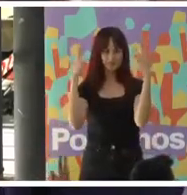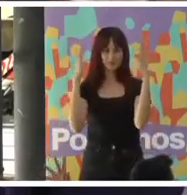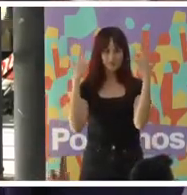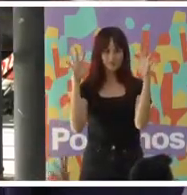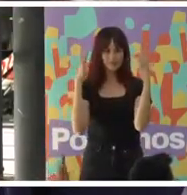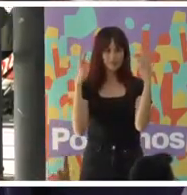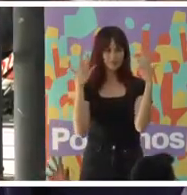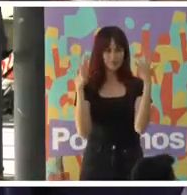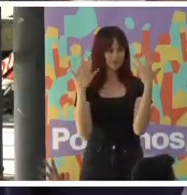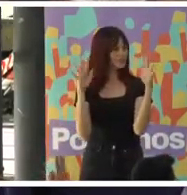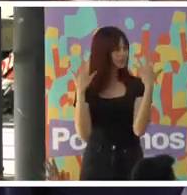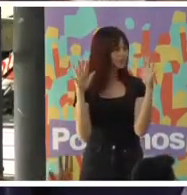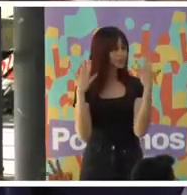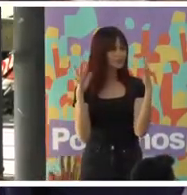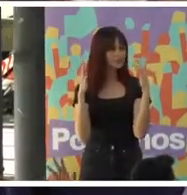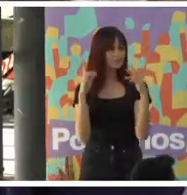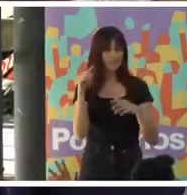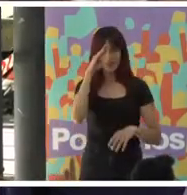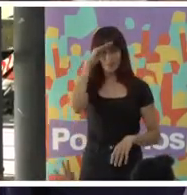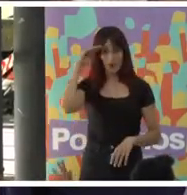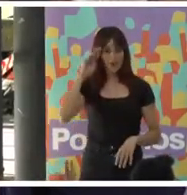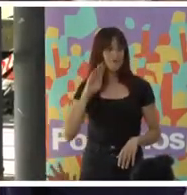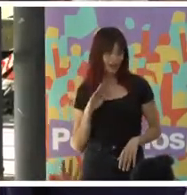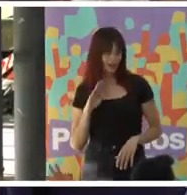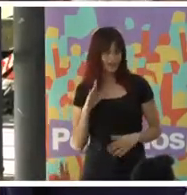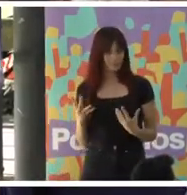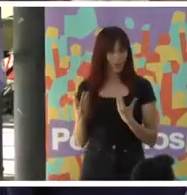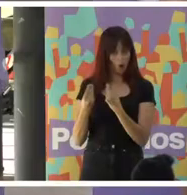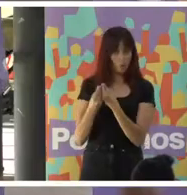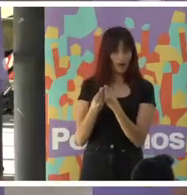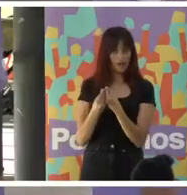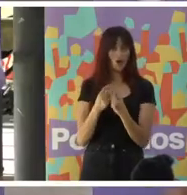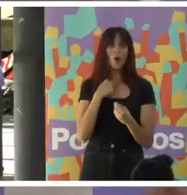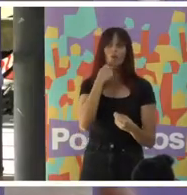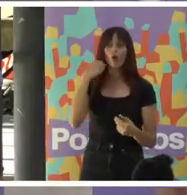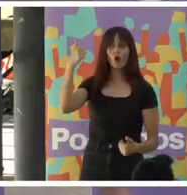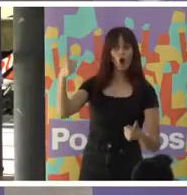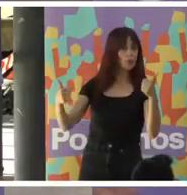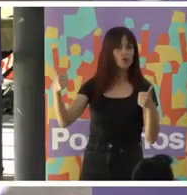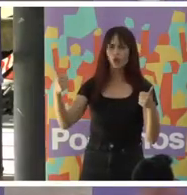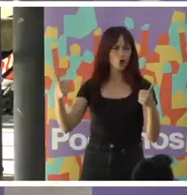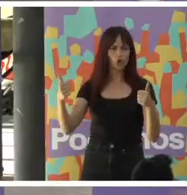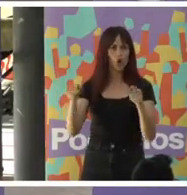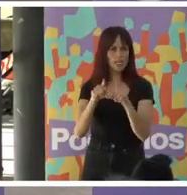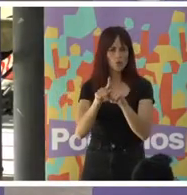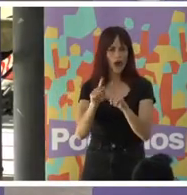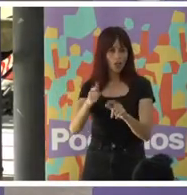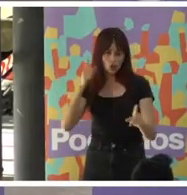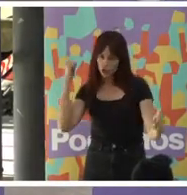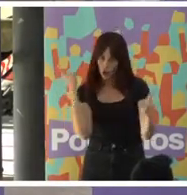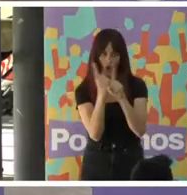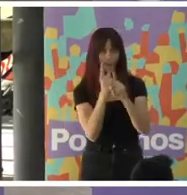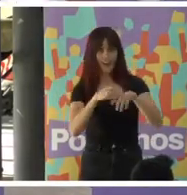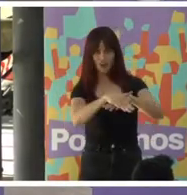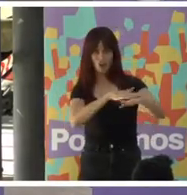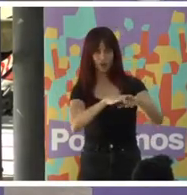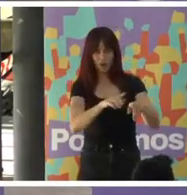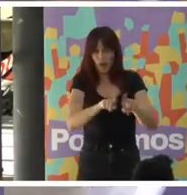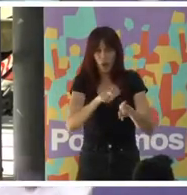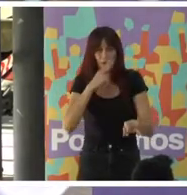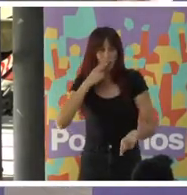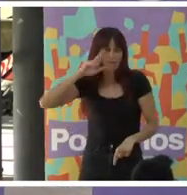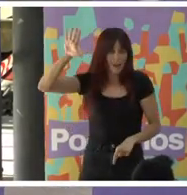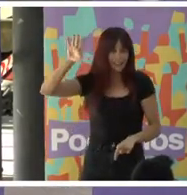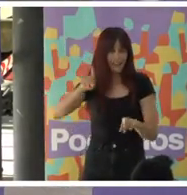Había que estar con María Marín, no ya la voz de la oposición, sino el azote de ese gobierno de fachas que